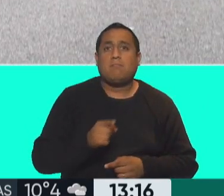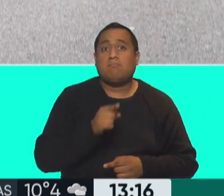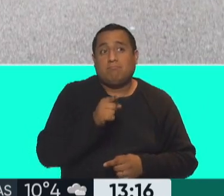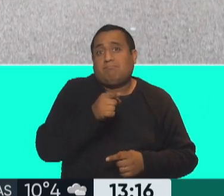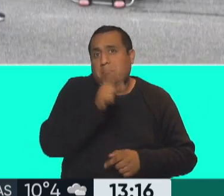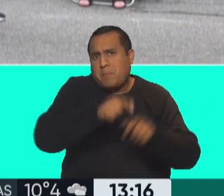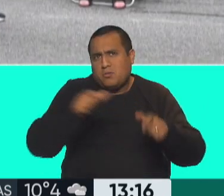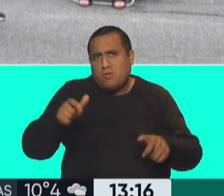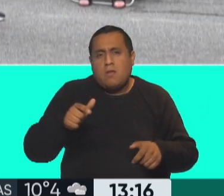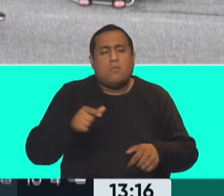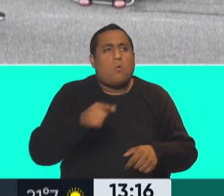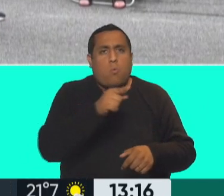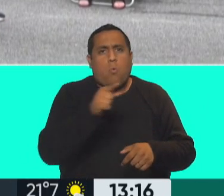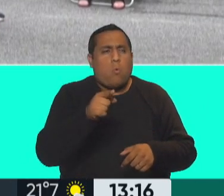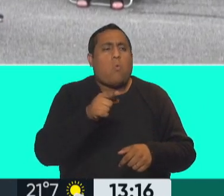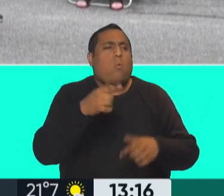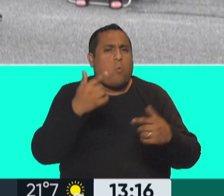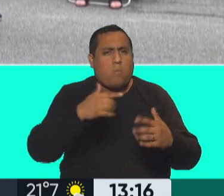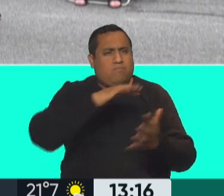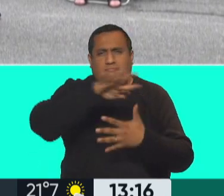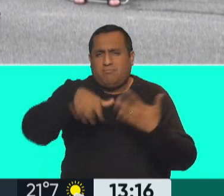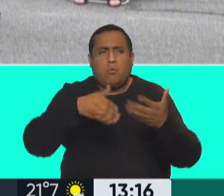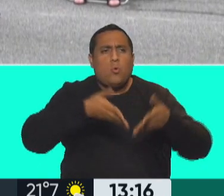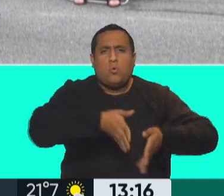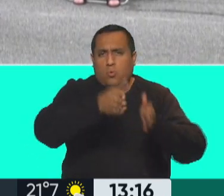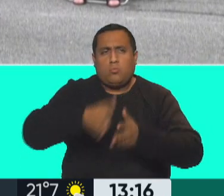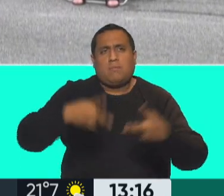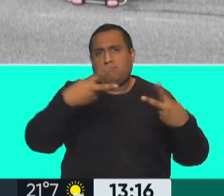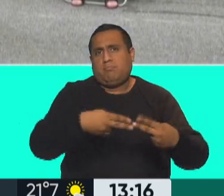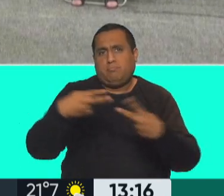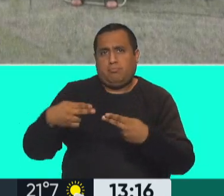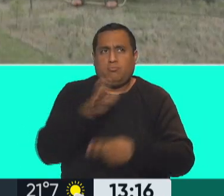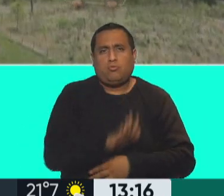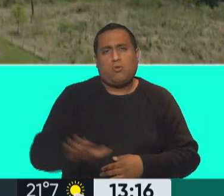este escenario de incertidumbre que se traduce en cortes de ruta en todo Brasil.